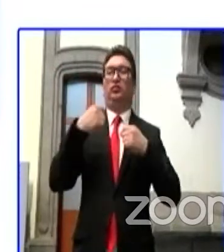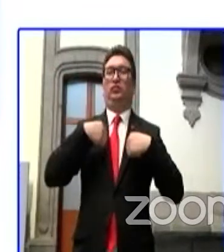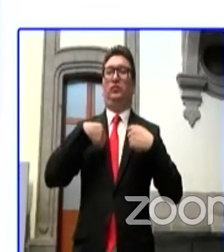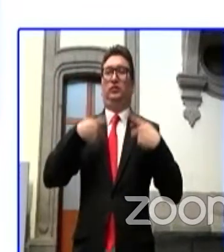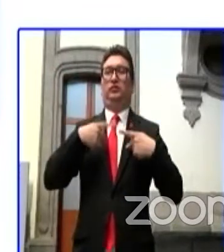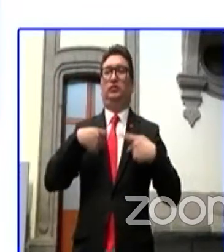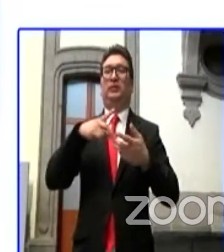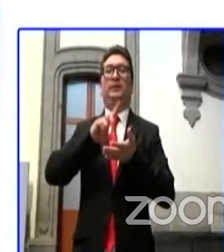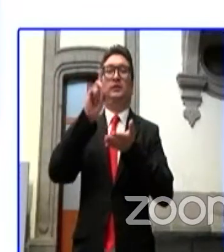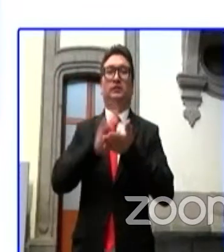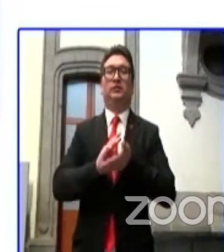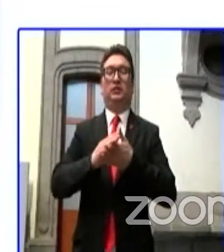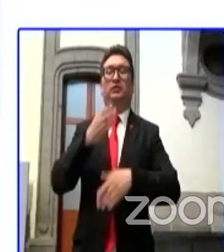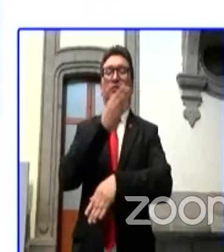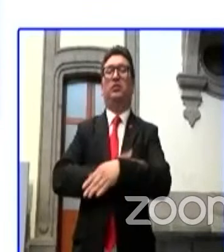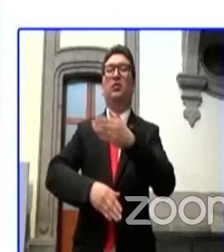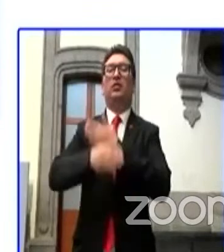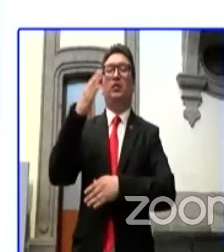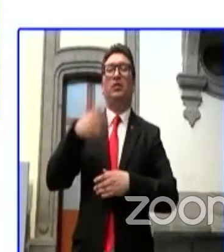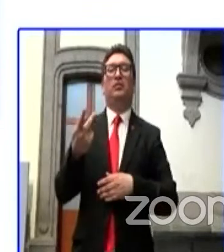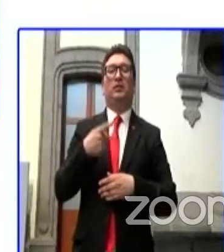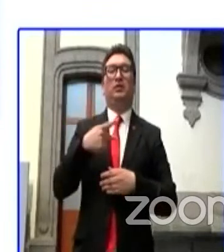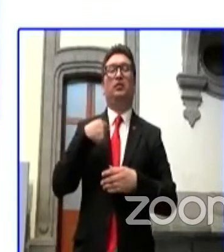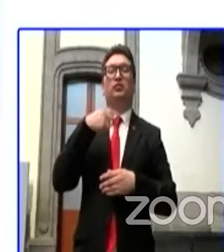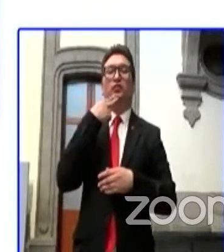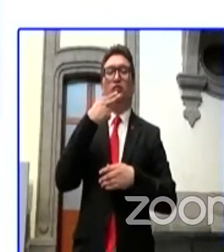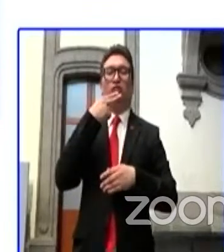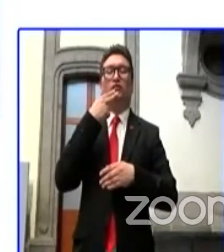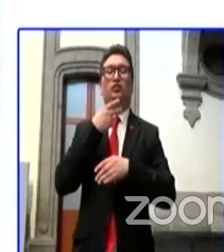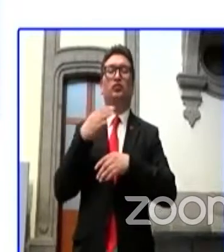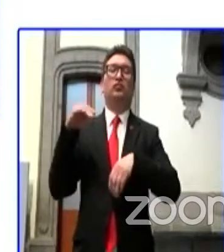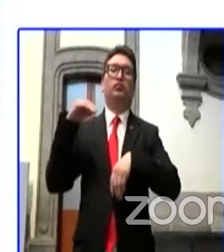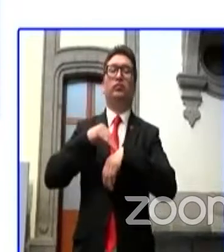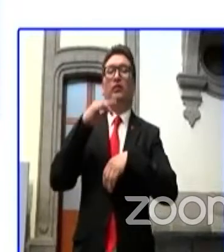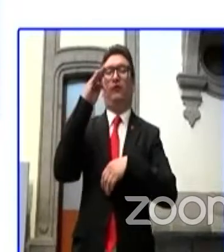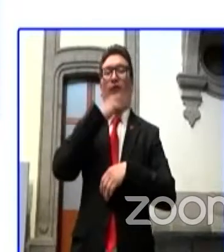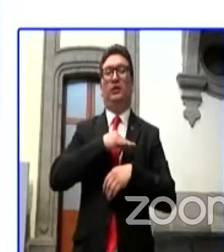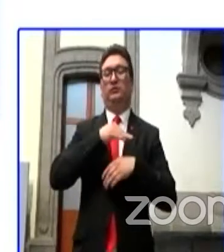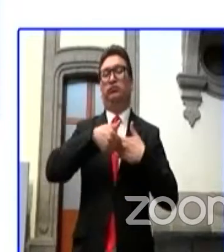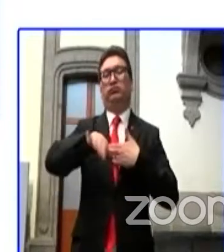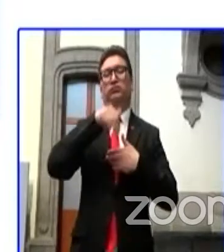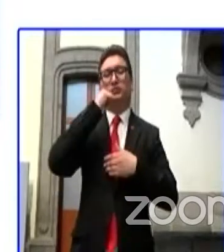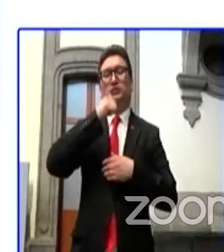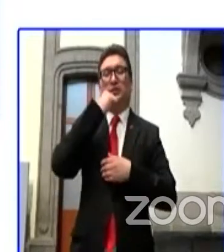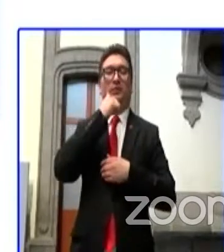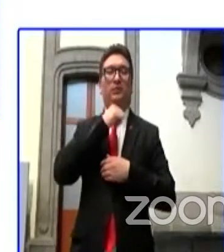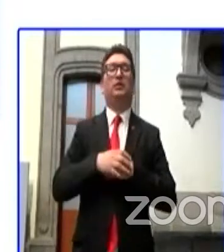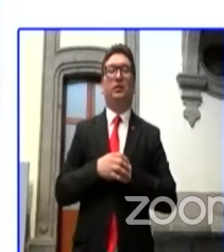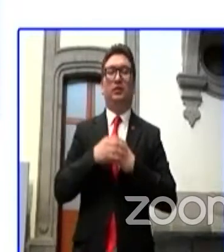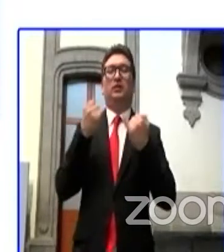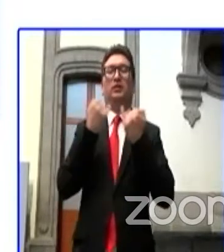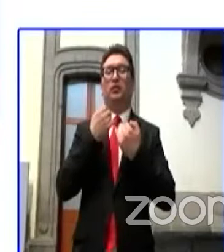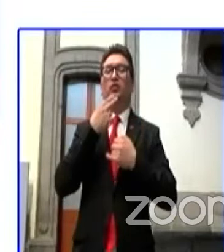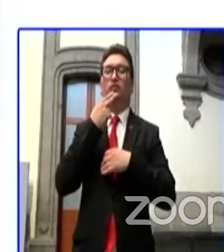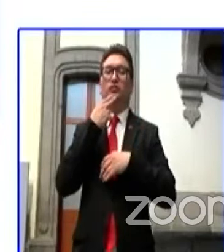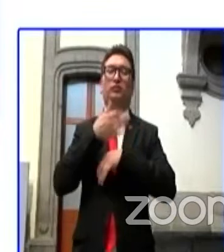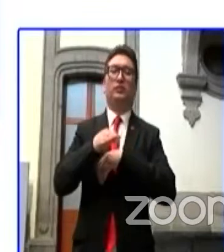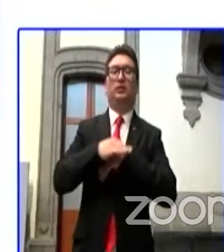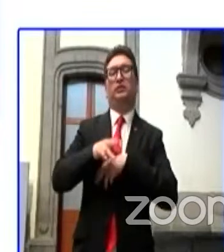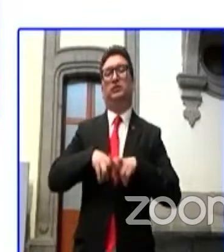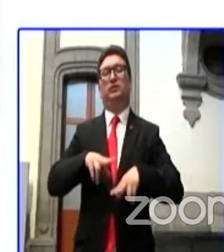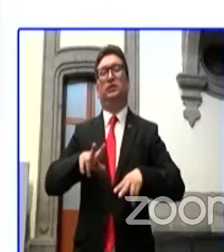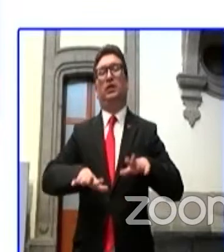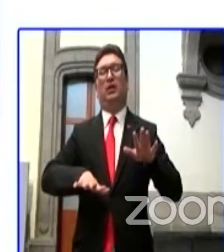discapacidad, amputado bilateral, usuario de prótesis, usuario permanente de prótesis y usuario parcial de silla de ruedas